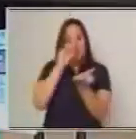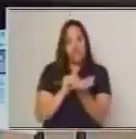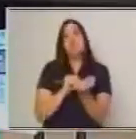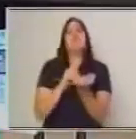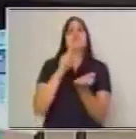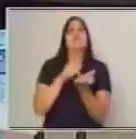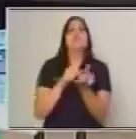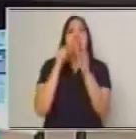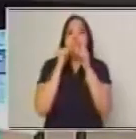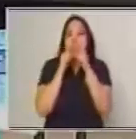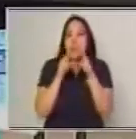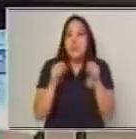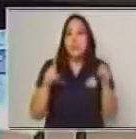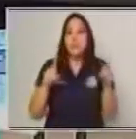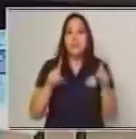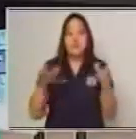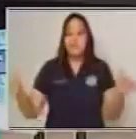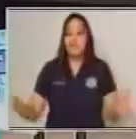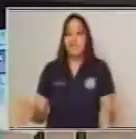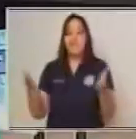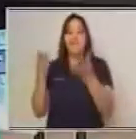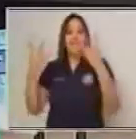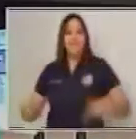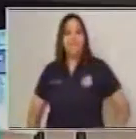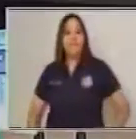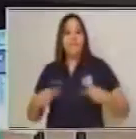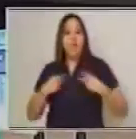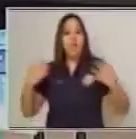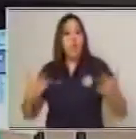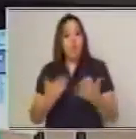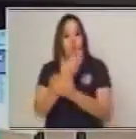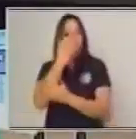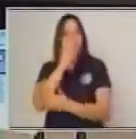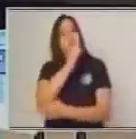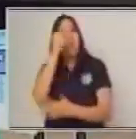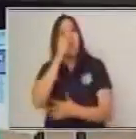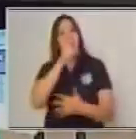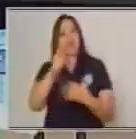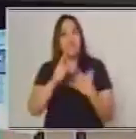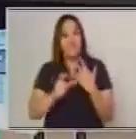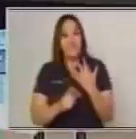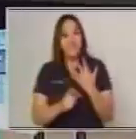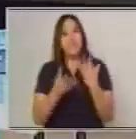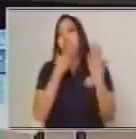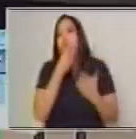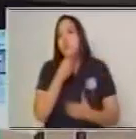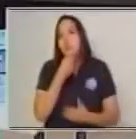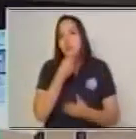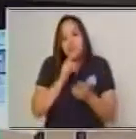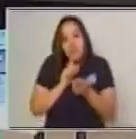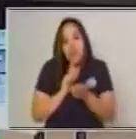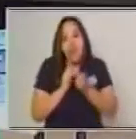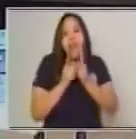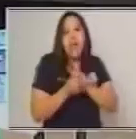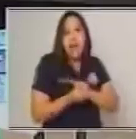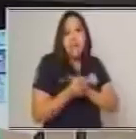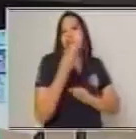da nueva vida a algunos objetos. Y ahora lo voy a colocar en mi mapa.